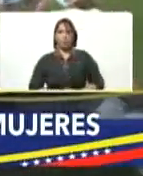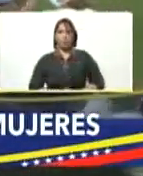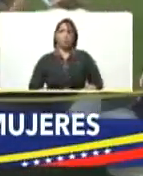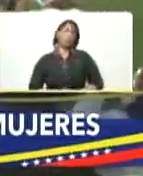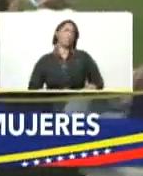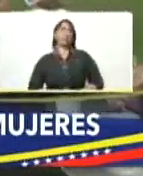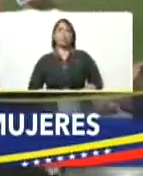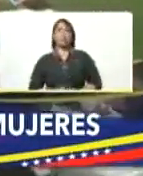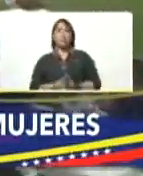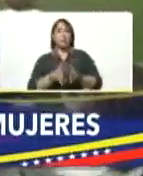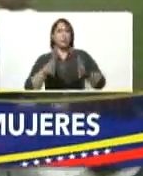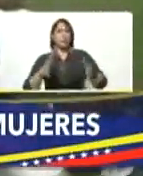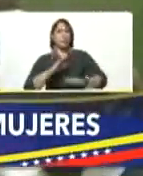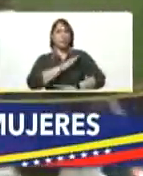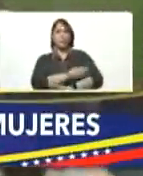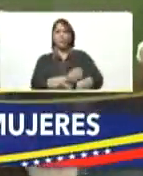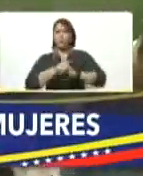¡Inmensa fuerza!